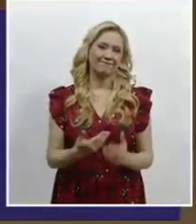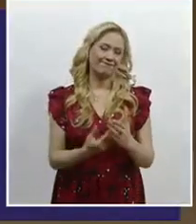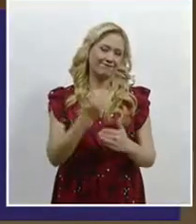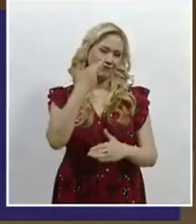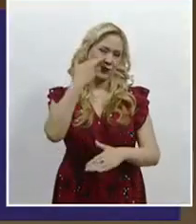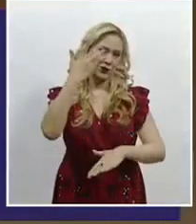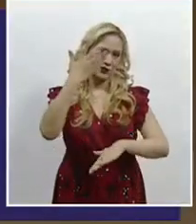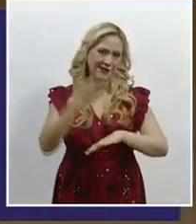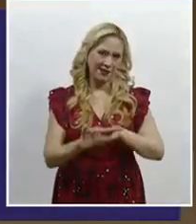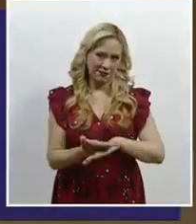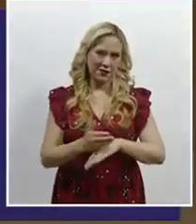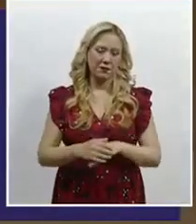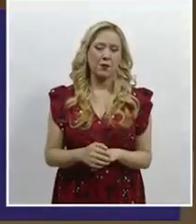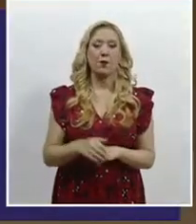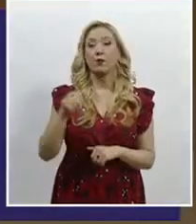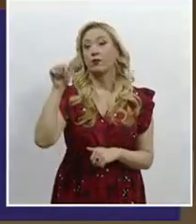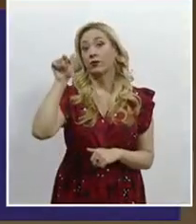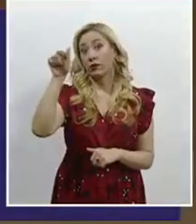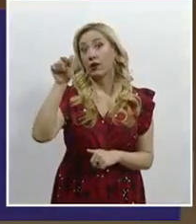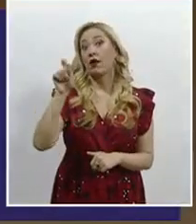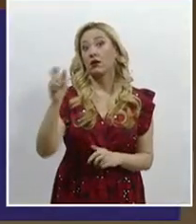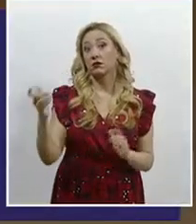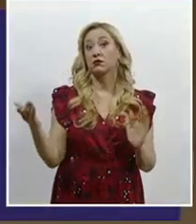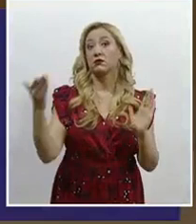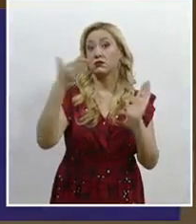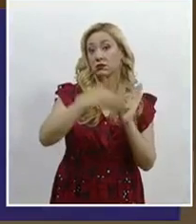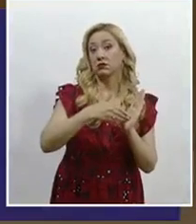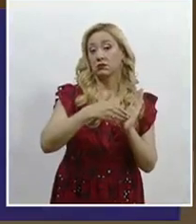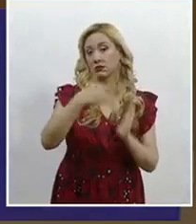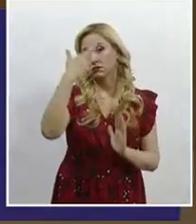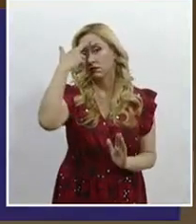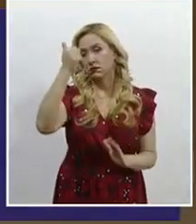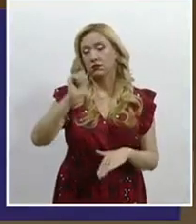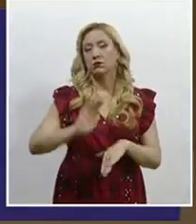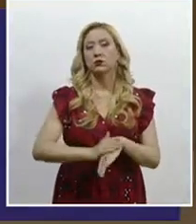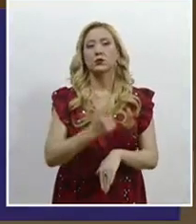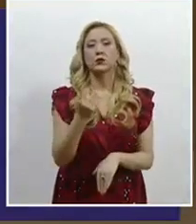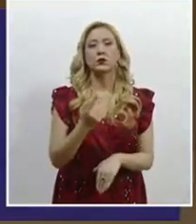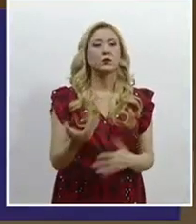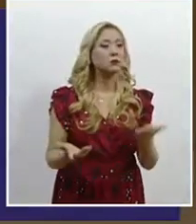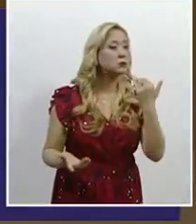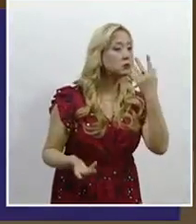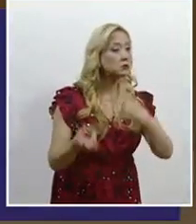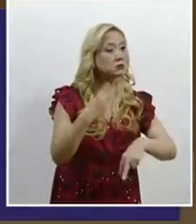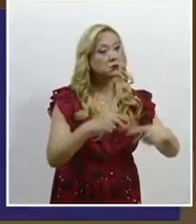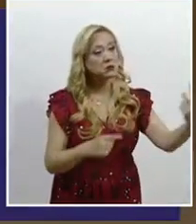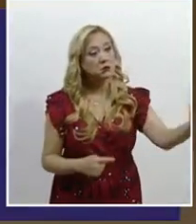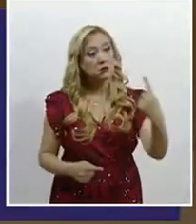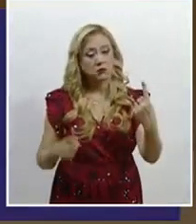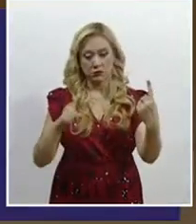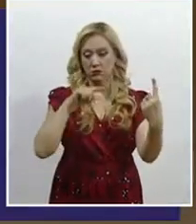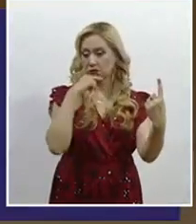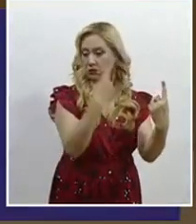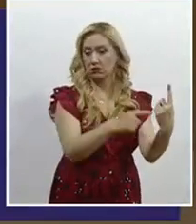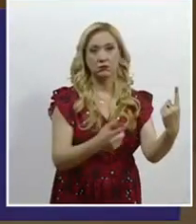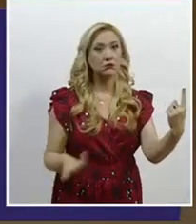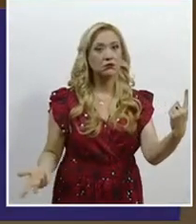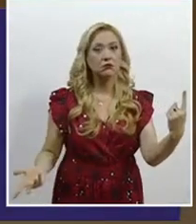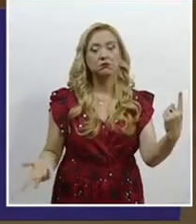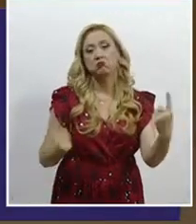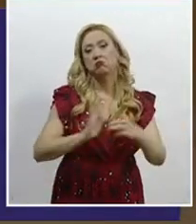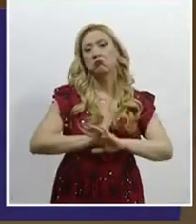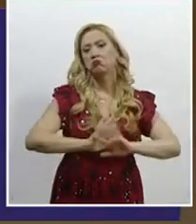El tribunal local impuso una sanción sin considerar que la circunstancia de la ausencia de la parte actora no impidió el cumplimiento de la resolución